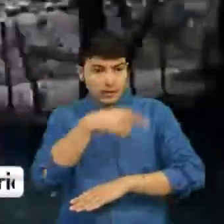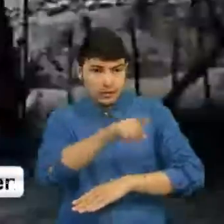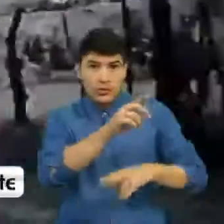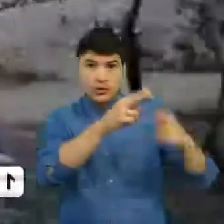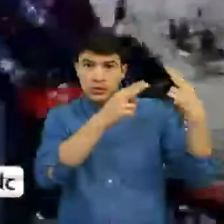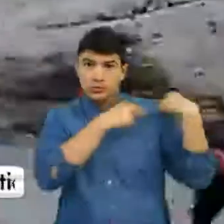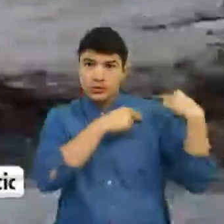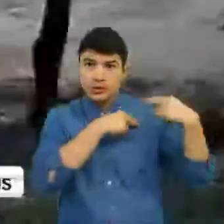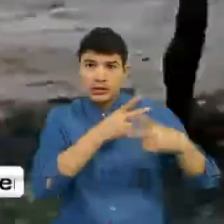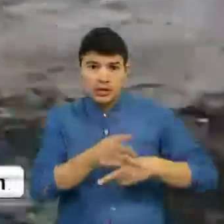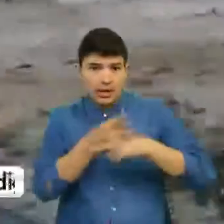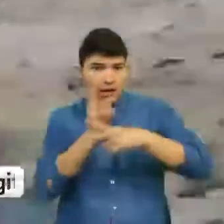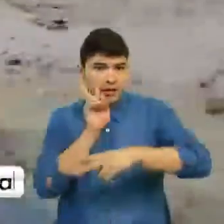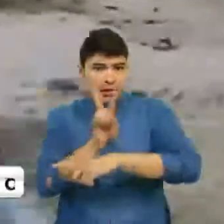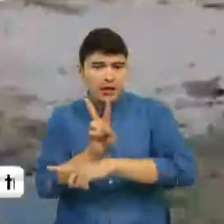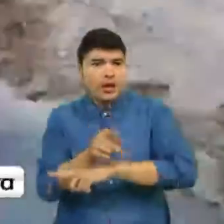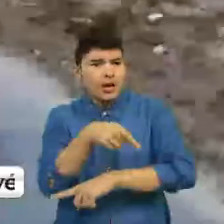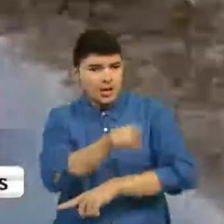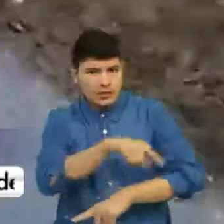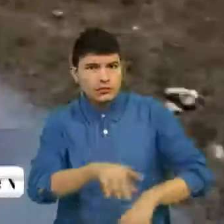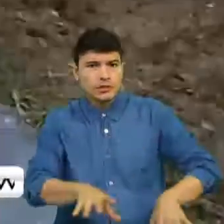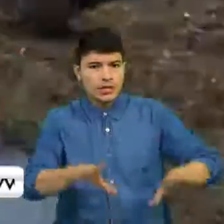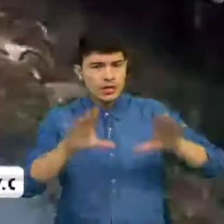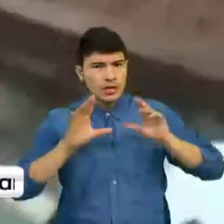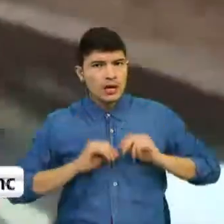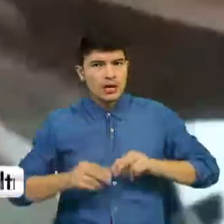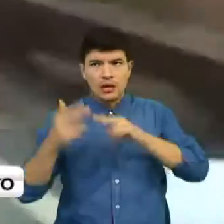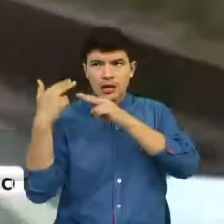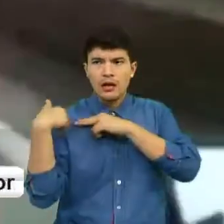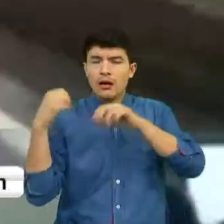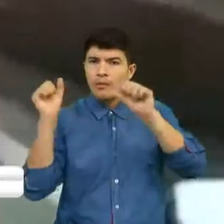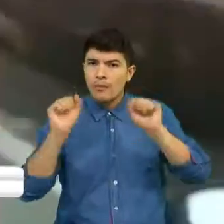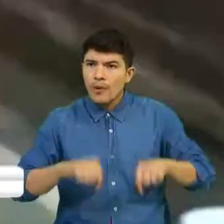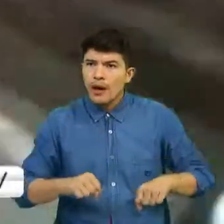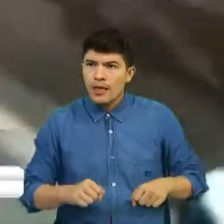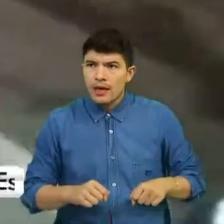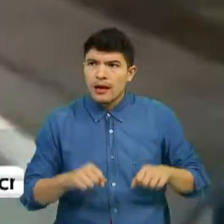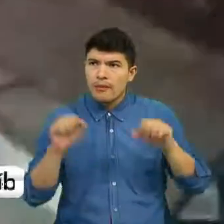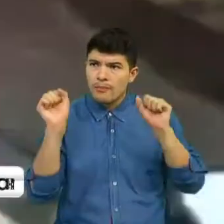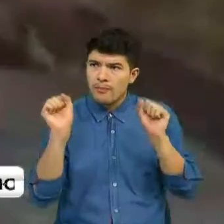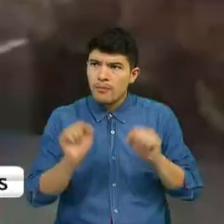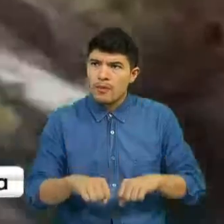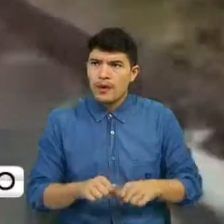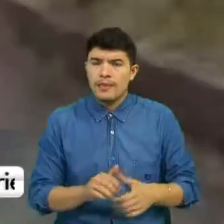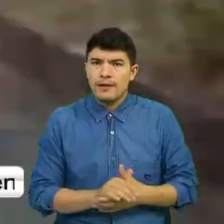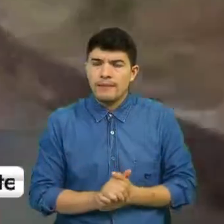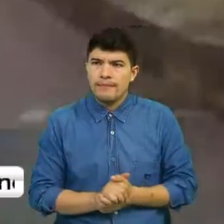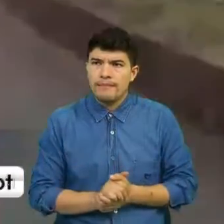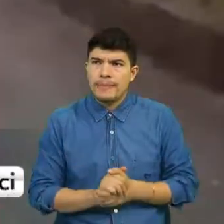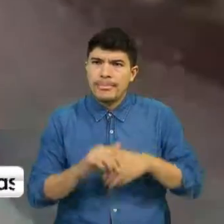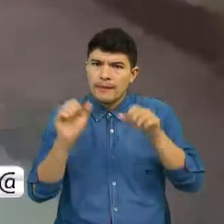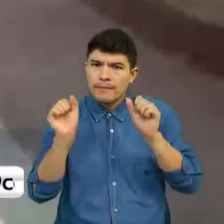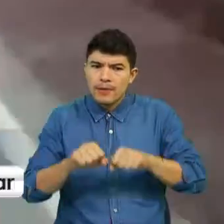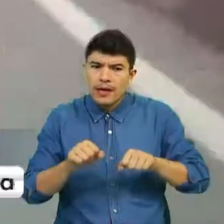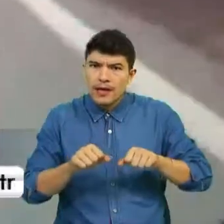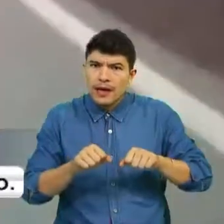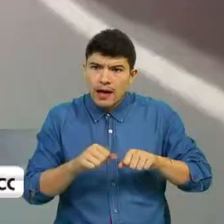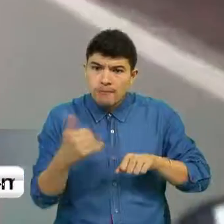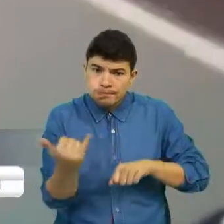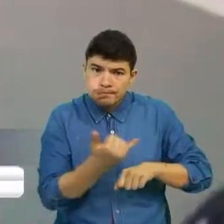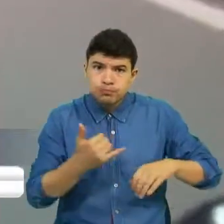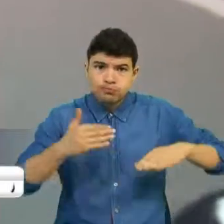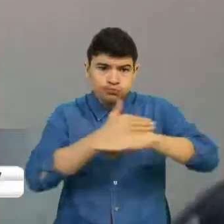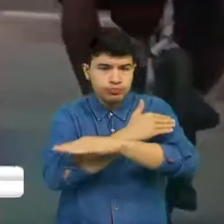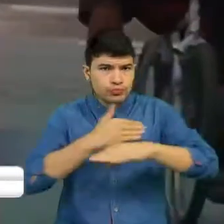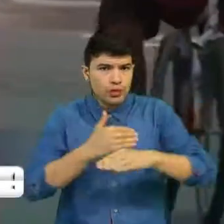que asuman esa responsabilidad y se puede establecer ahí un punto de seguridad haciendo